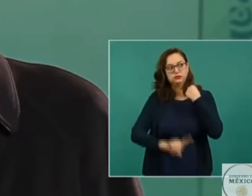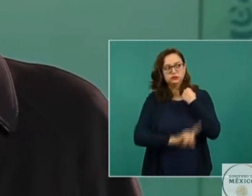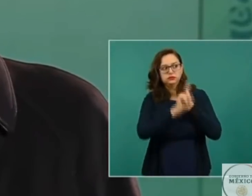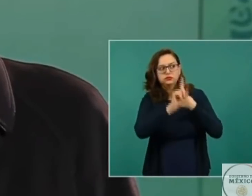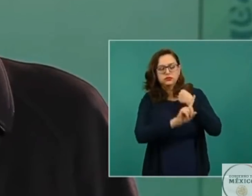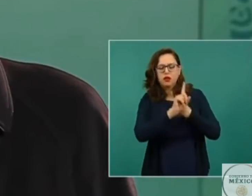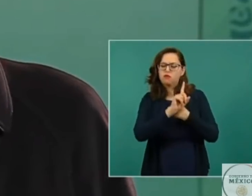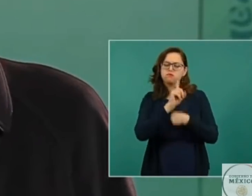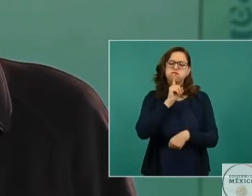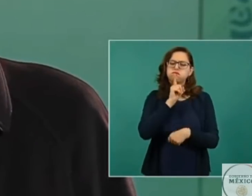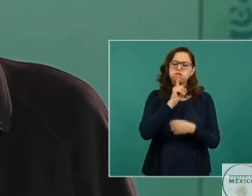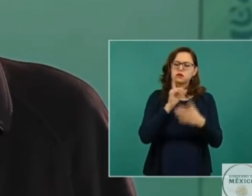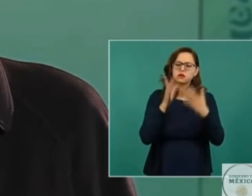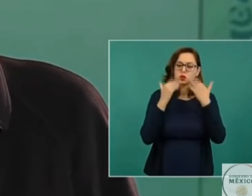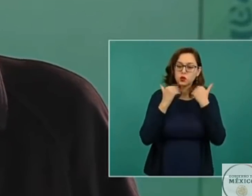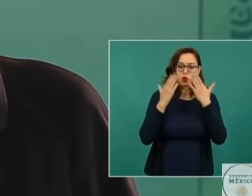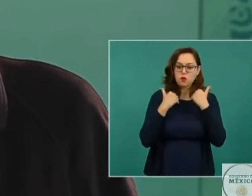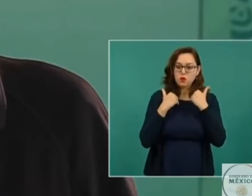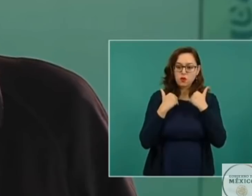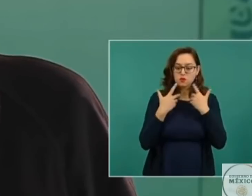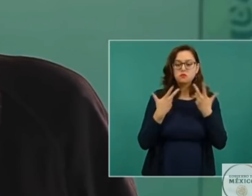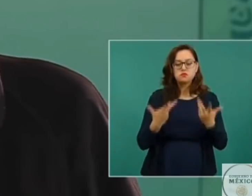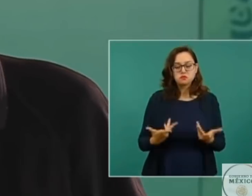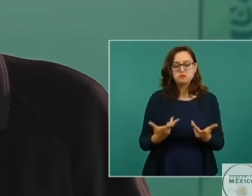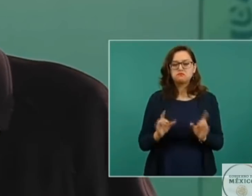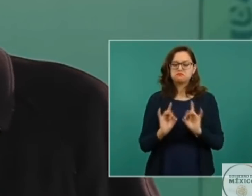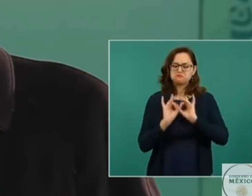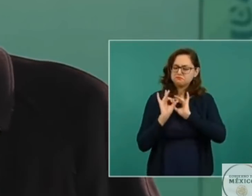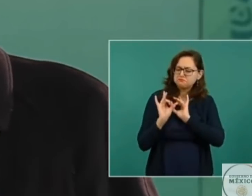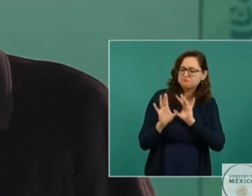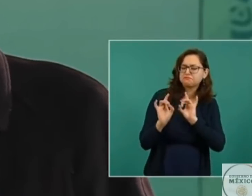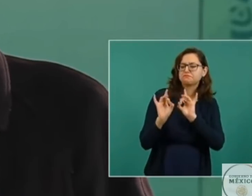que se han ido resolviendo